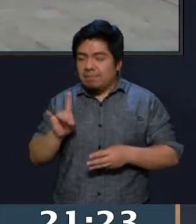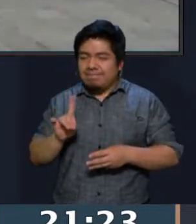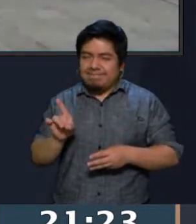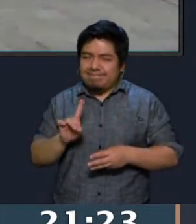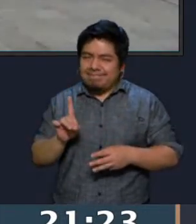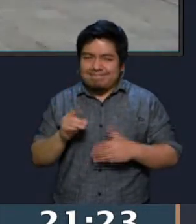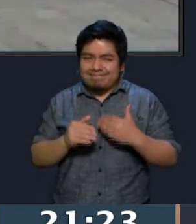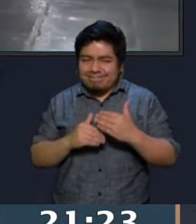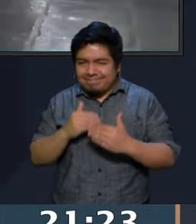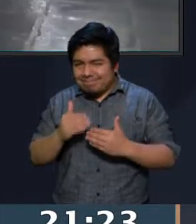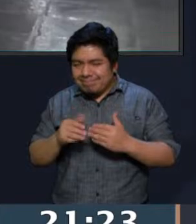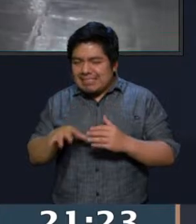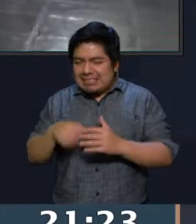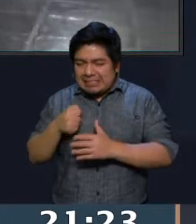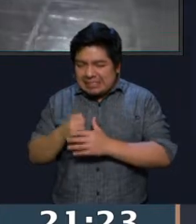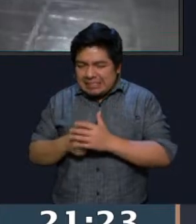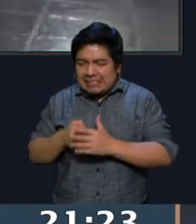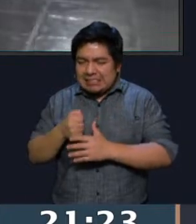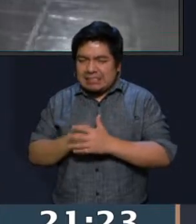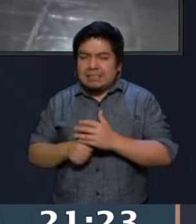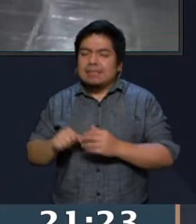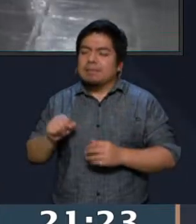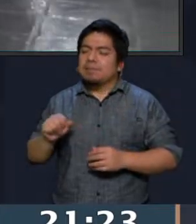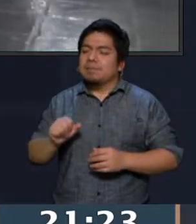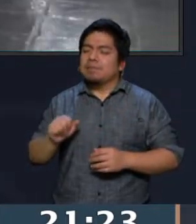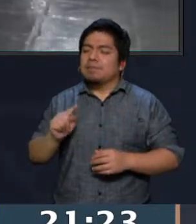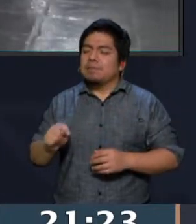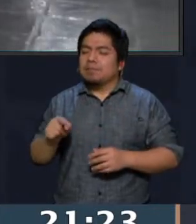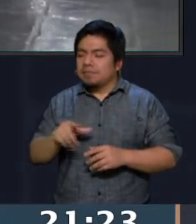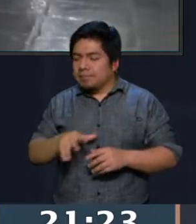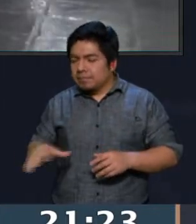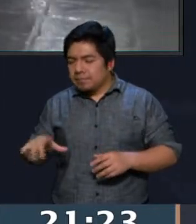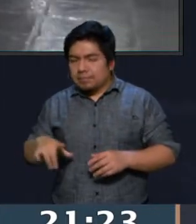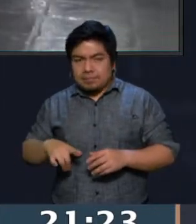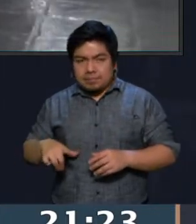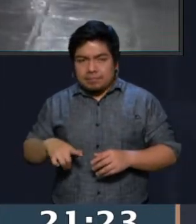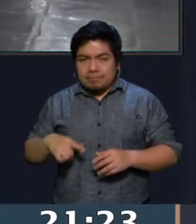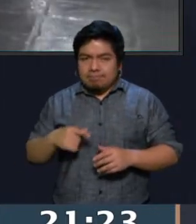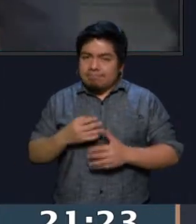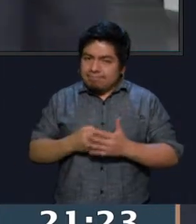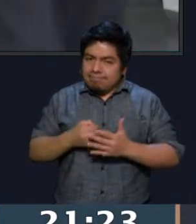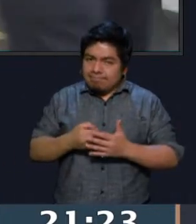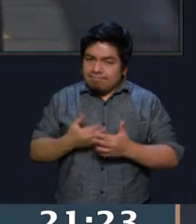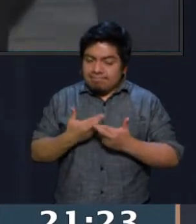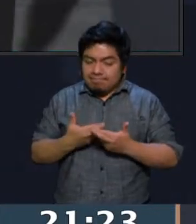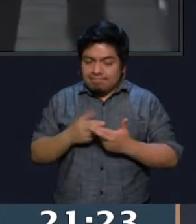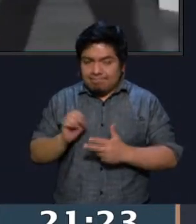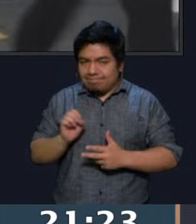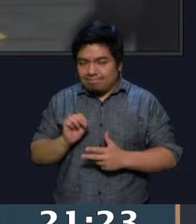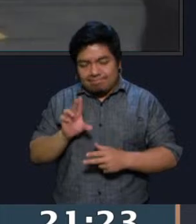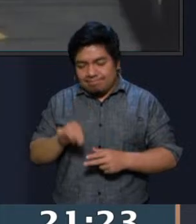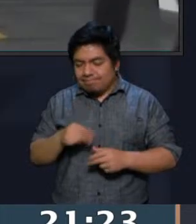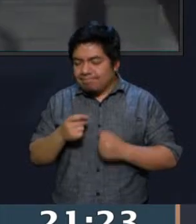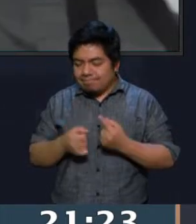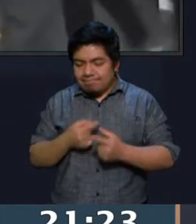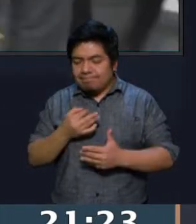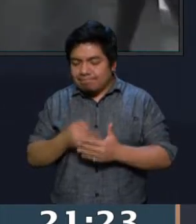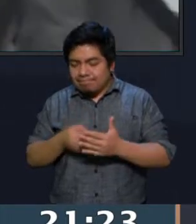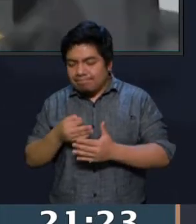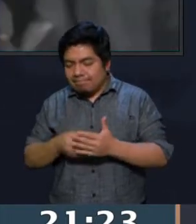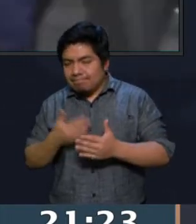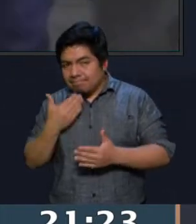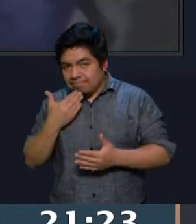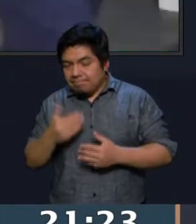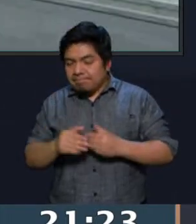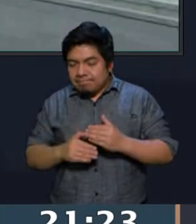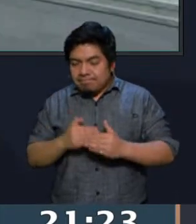creo que fue un esfuerzo importante del SAT este sexenio. No es suficiente y era o sea, era algo que se tenía que hacer, qué bueno que se hizo,